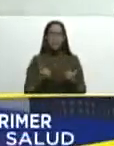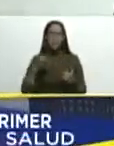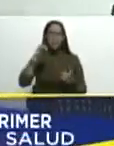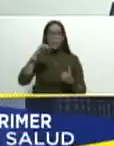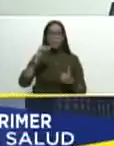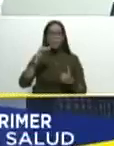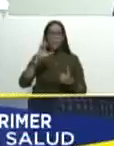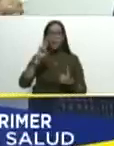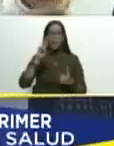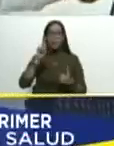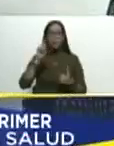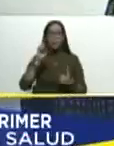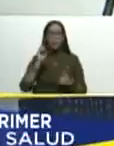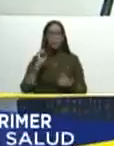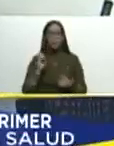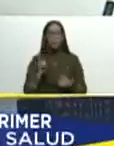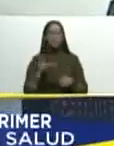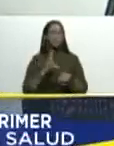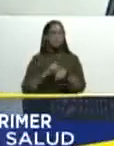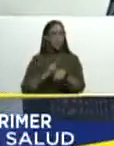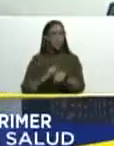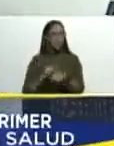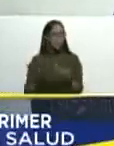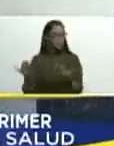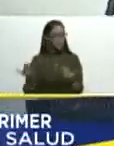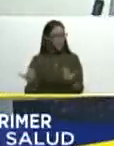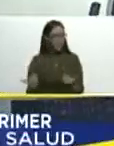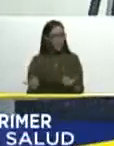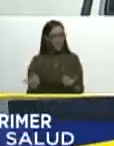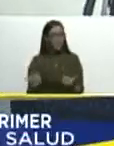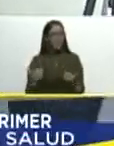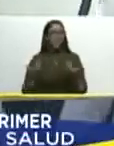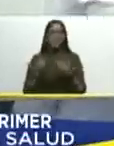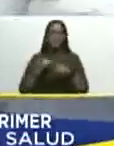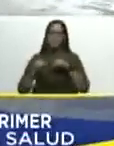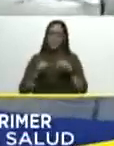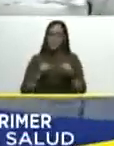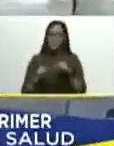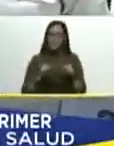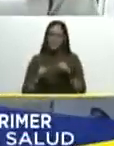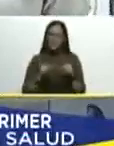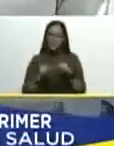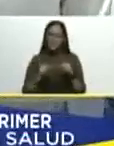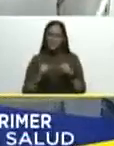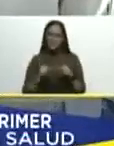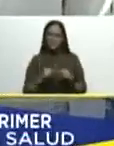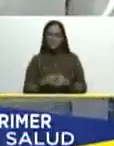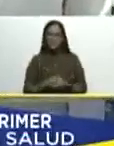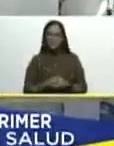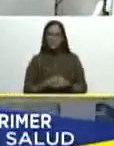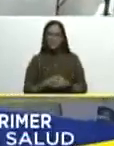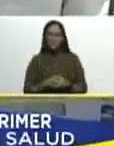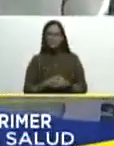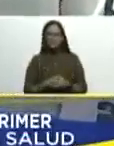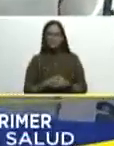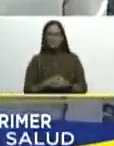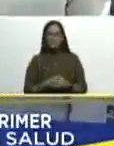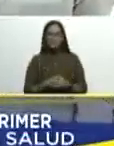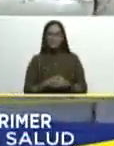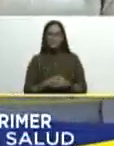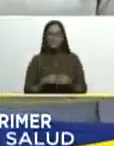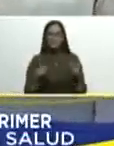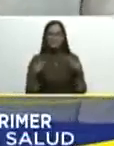¿verdad? Con su doctora, venga para acá, con su directora, Indira, con todo su equipo